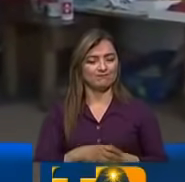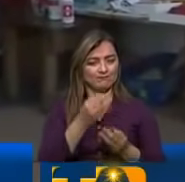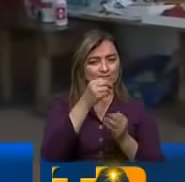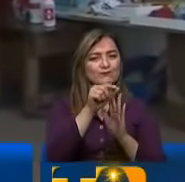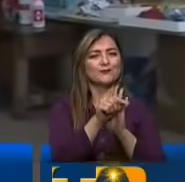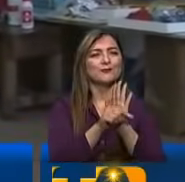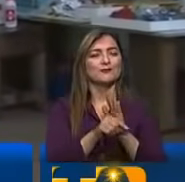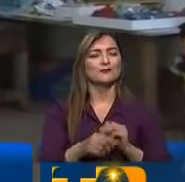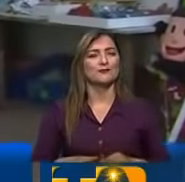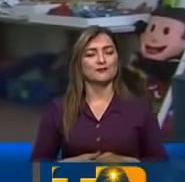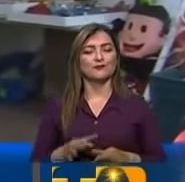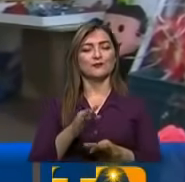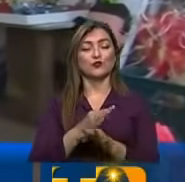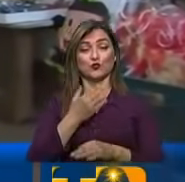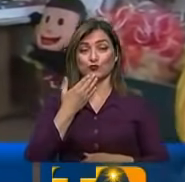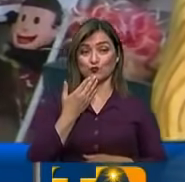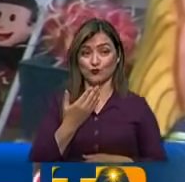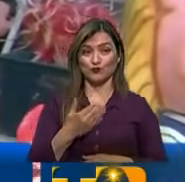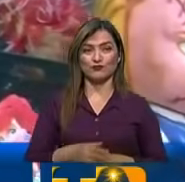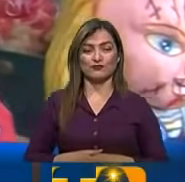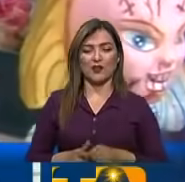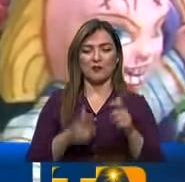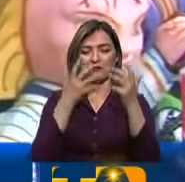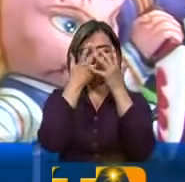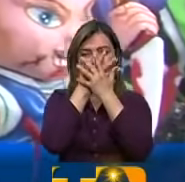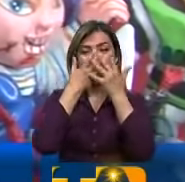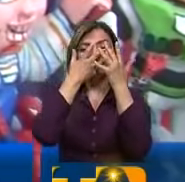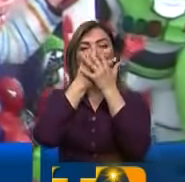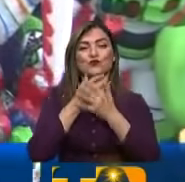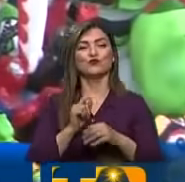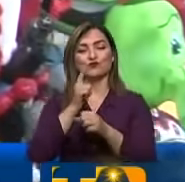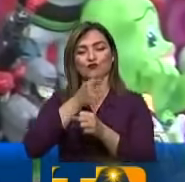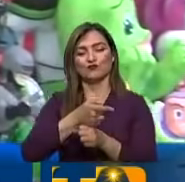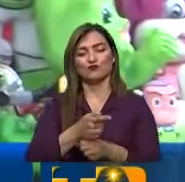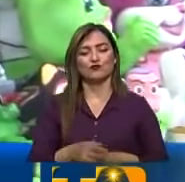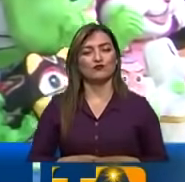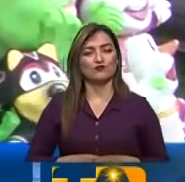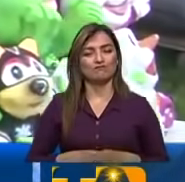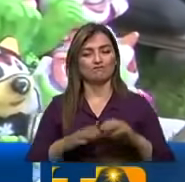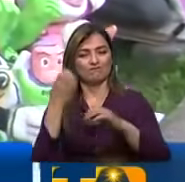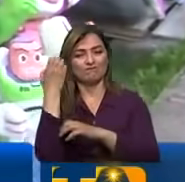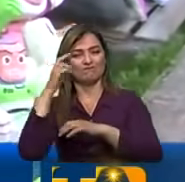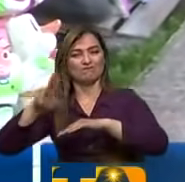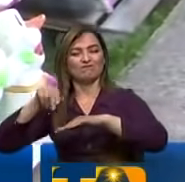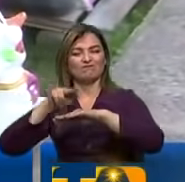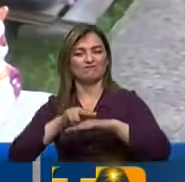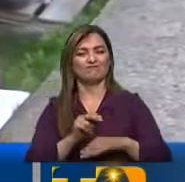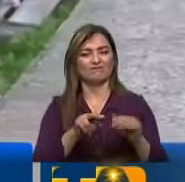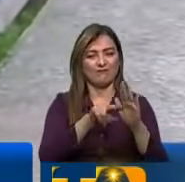comente ¿cómo va a funcionar? Hay mucha confusión entre la ciudadanía con la disposición del COE y con la